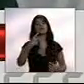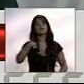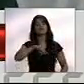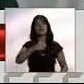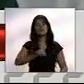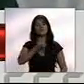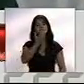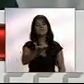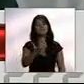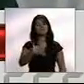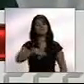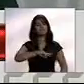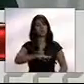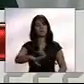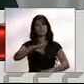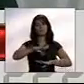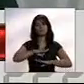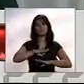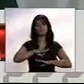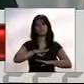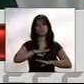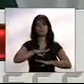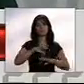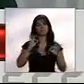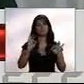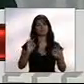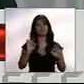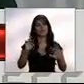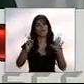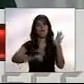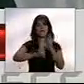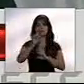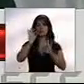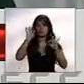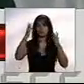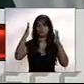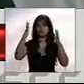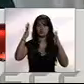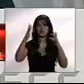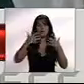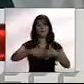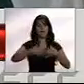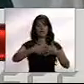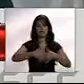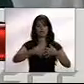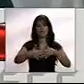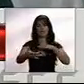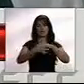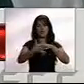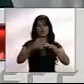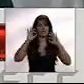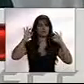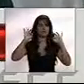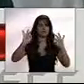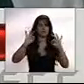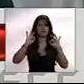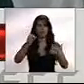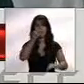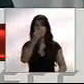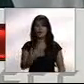nuestra profunda satisfacción por el éxito de la plataforma tecnológica que